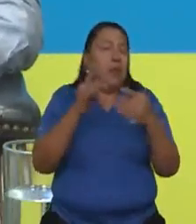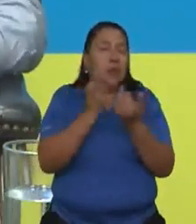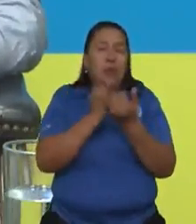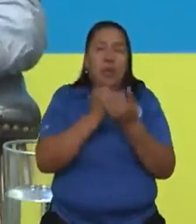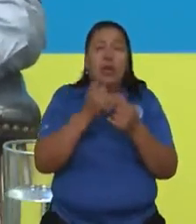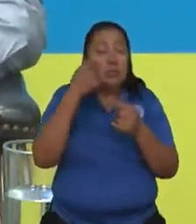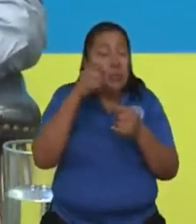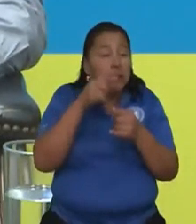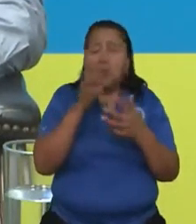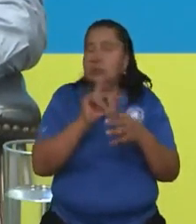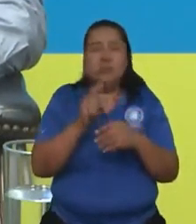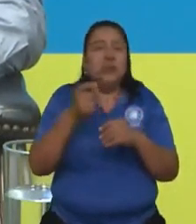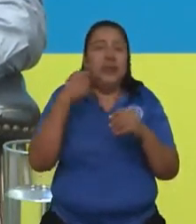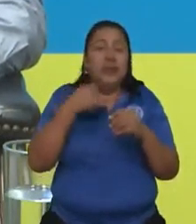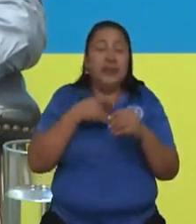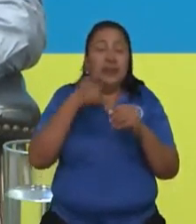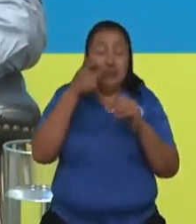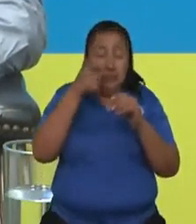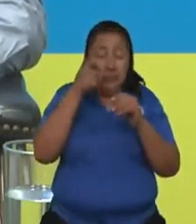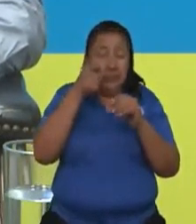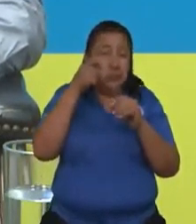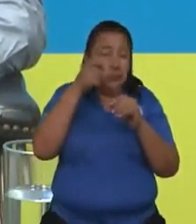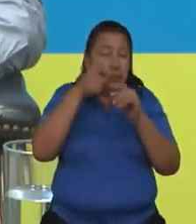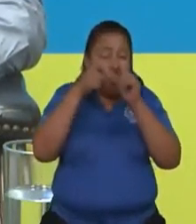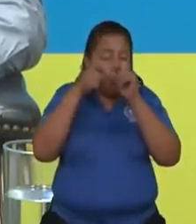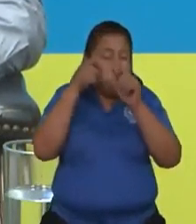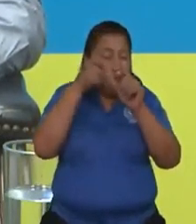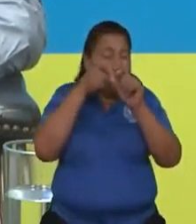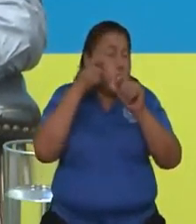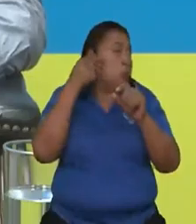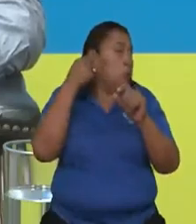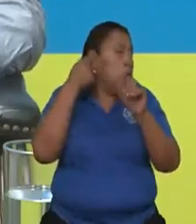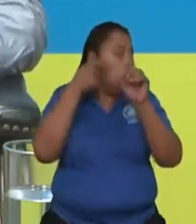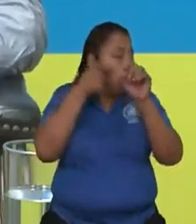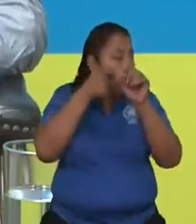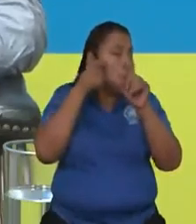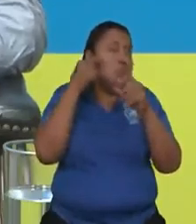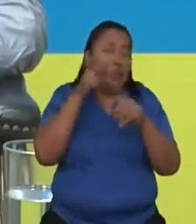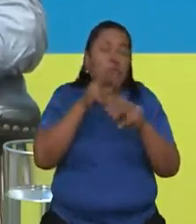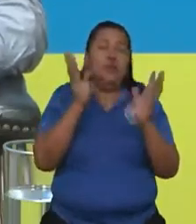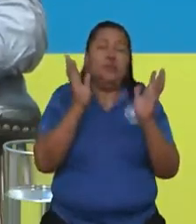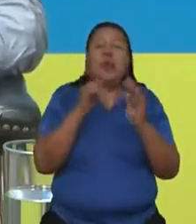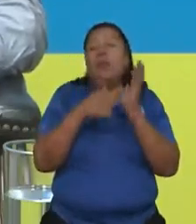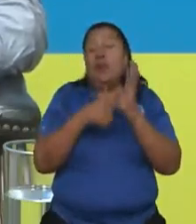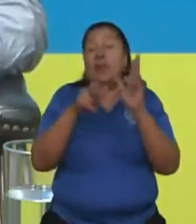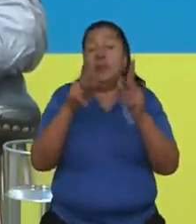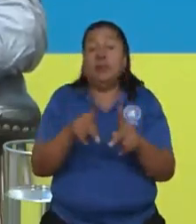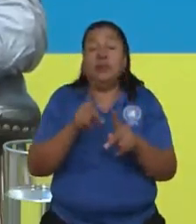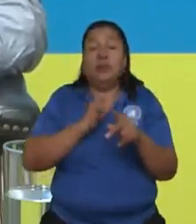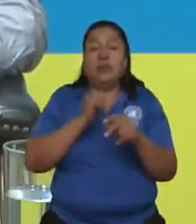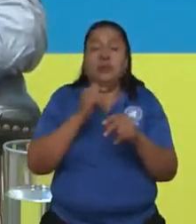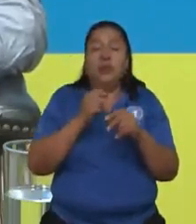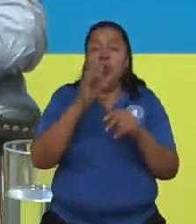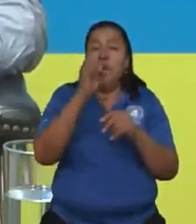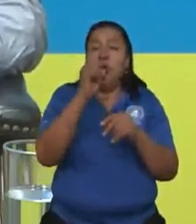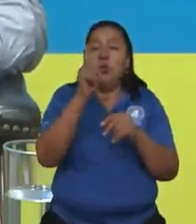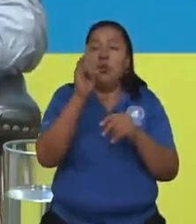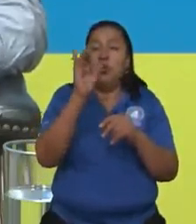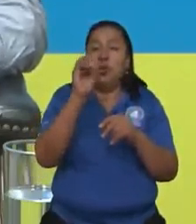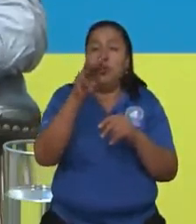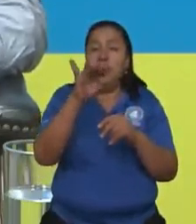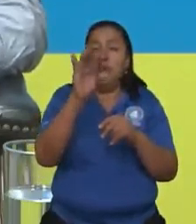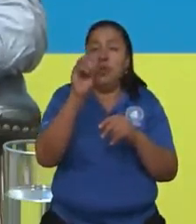Claro, sí. Sí, ahí, mire, si uno cuando se rasca, obviamente. Se rasca. Deja, el dermatólogo sabe que te estás rascando. Sí, sí, ¿verdad? O